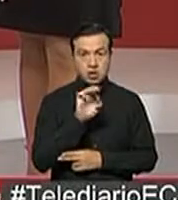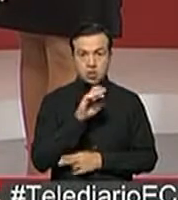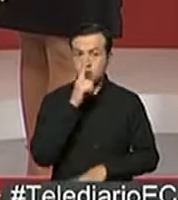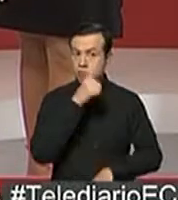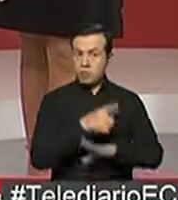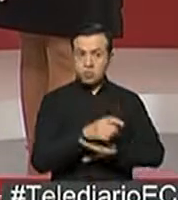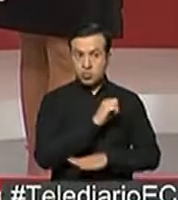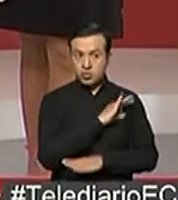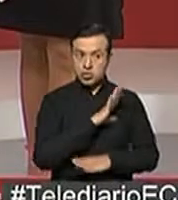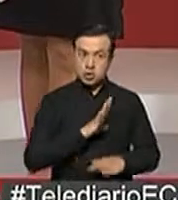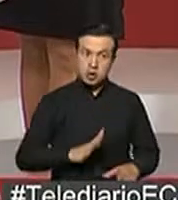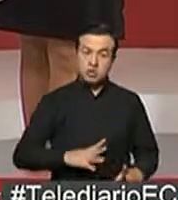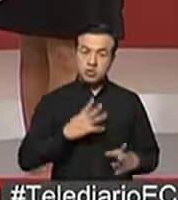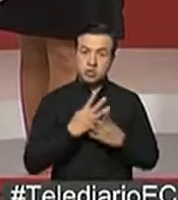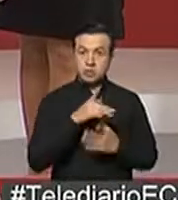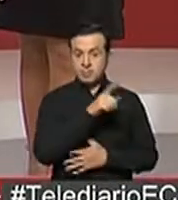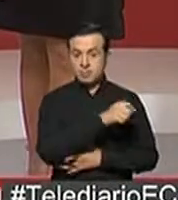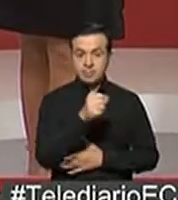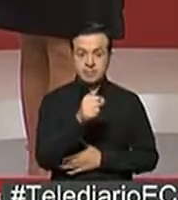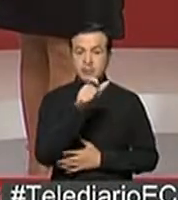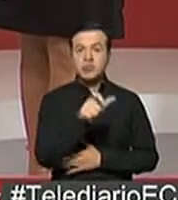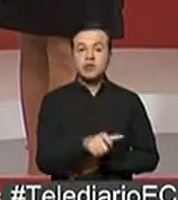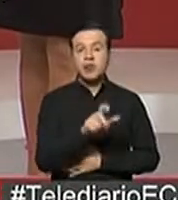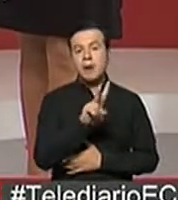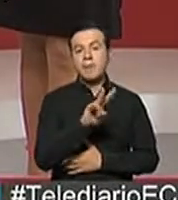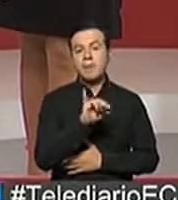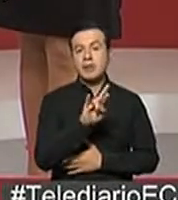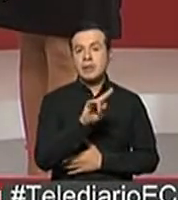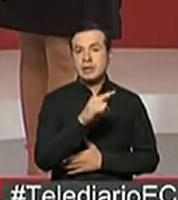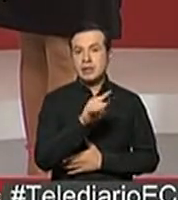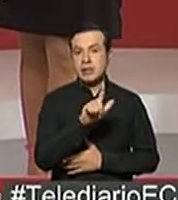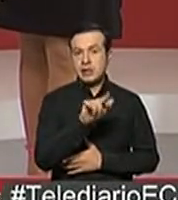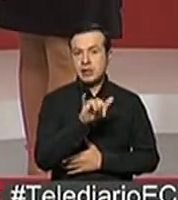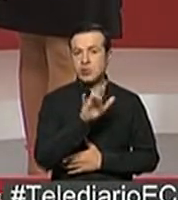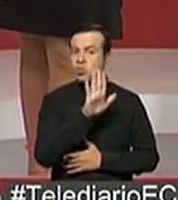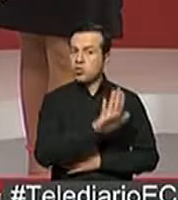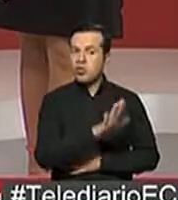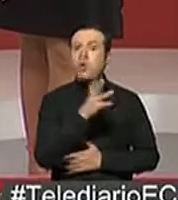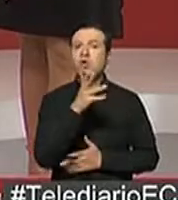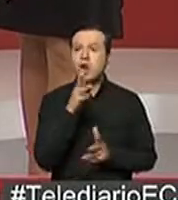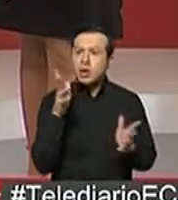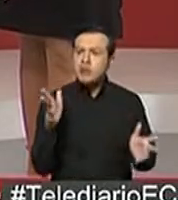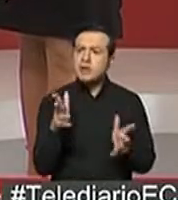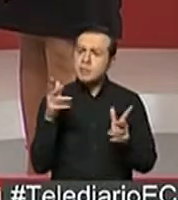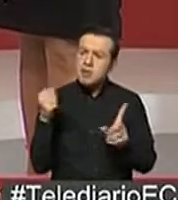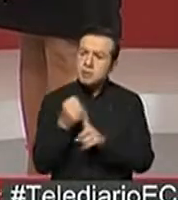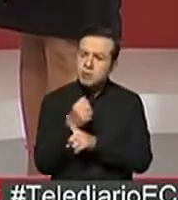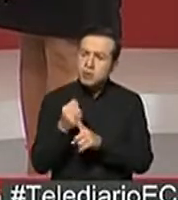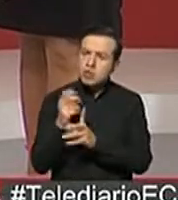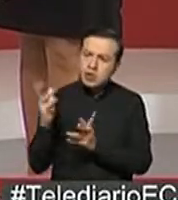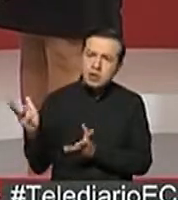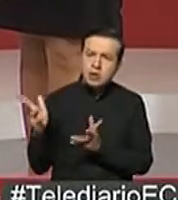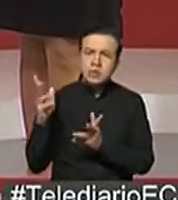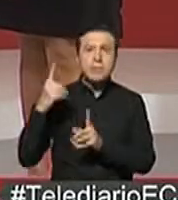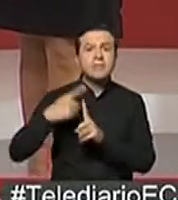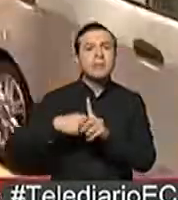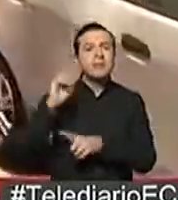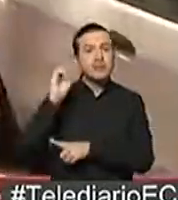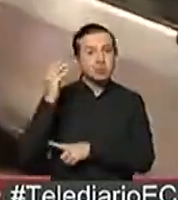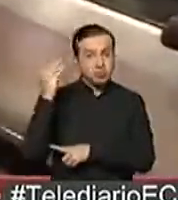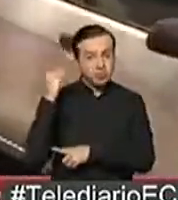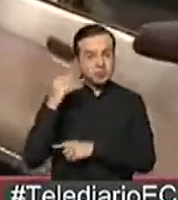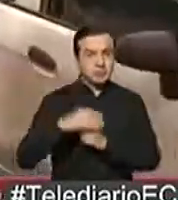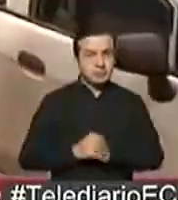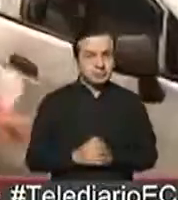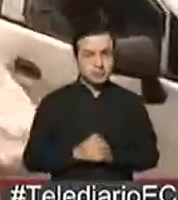ex asambleísta Virgilio Hernández, a quien se lo acusa de impulsar acciones violentas durante las protestas del mes de octubre.